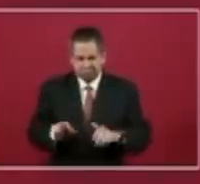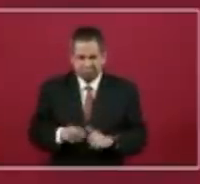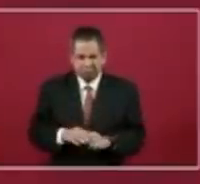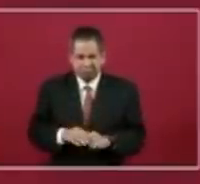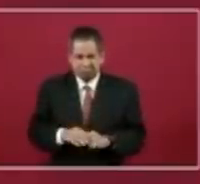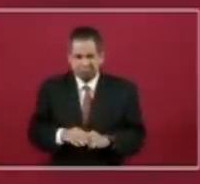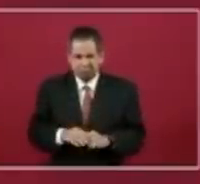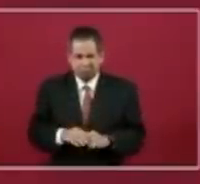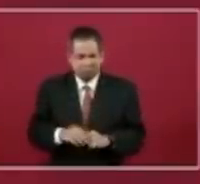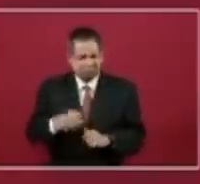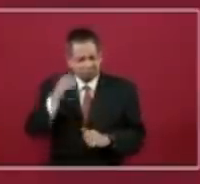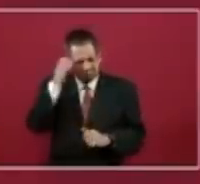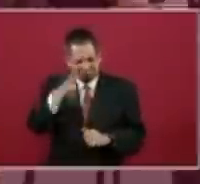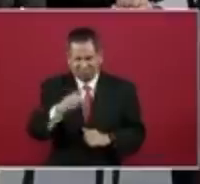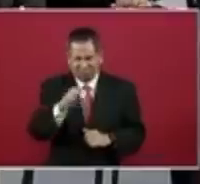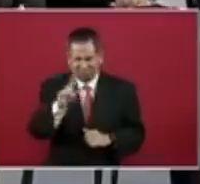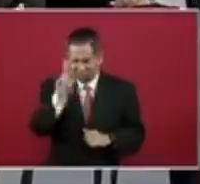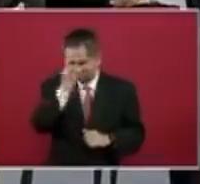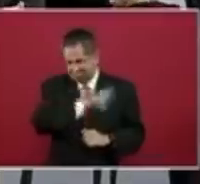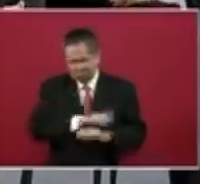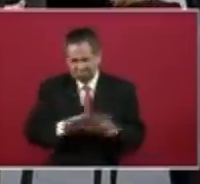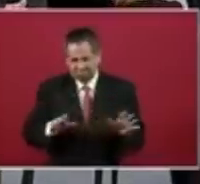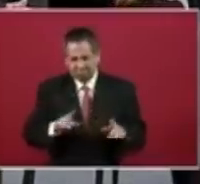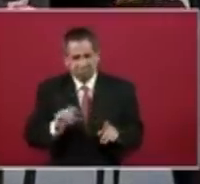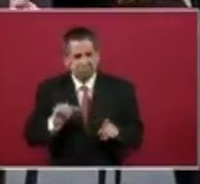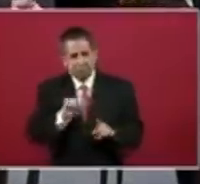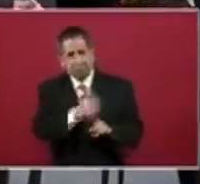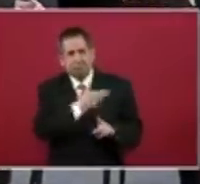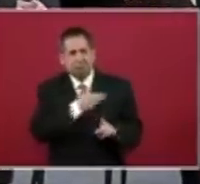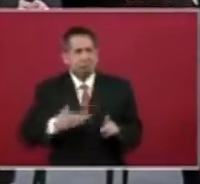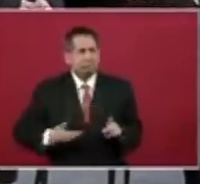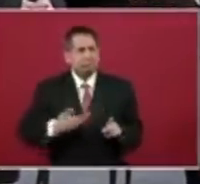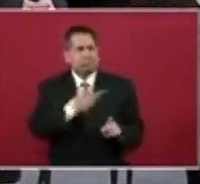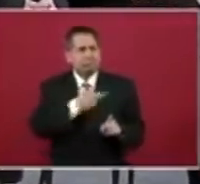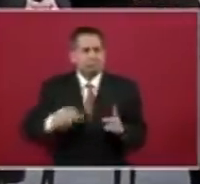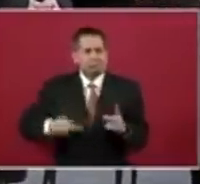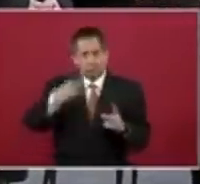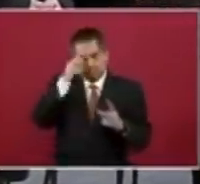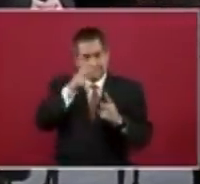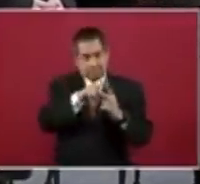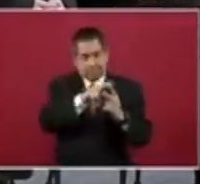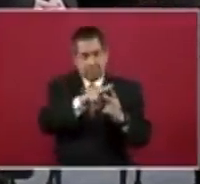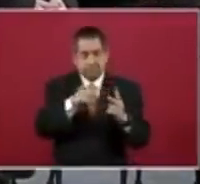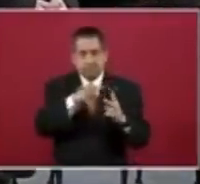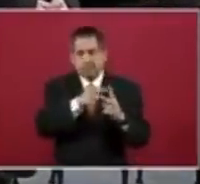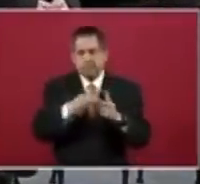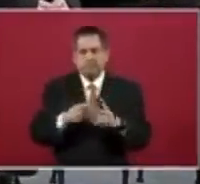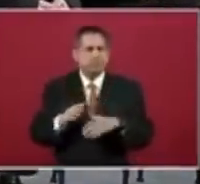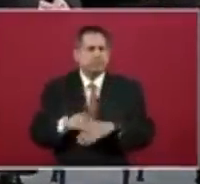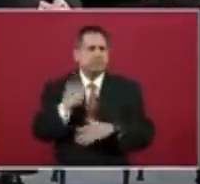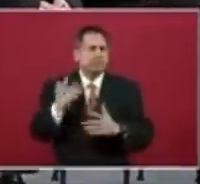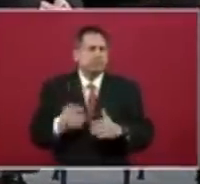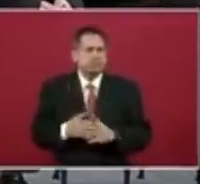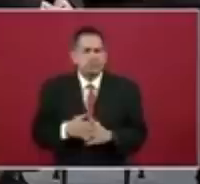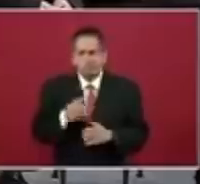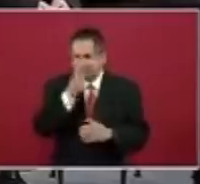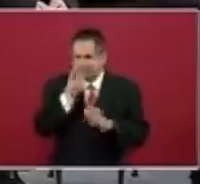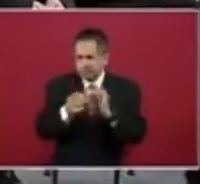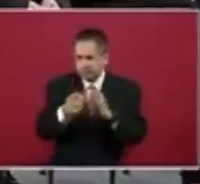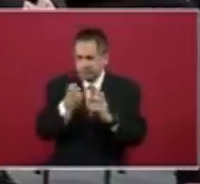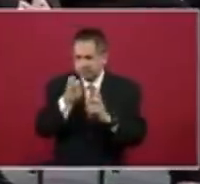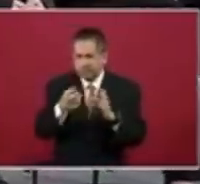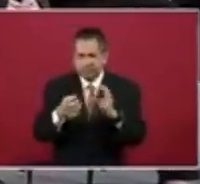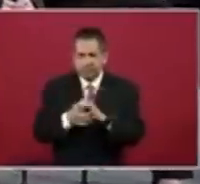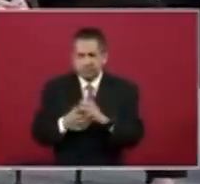de manera cruel, atroz, al presidente y al vicepresidente de México. ¿Por qué digo esto? Porque,